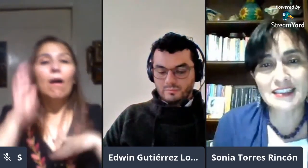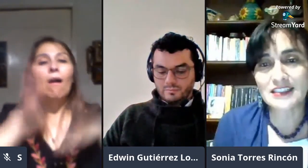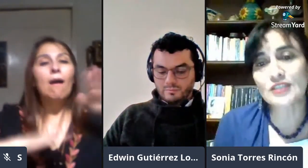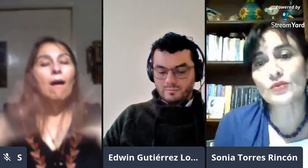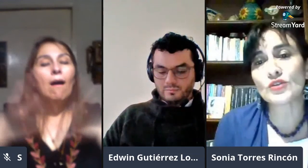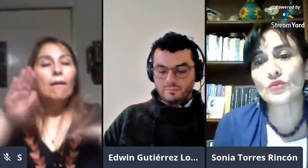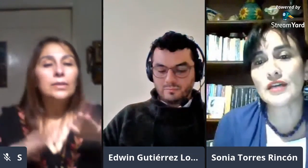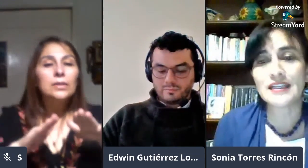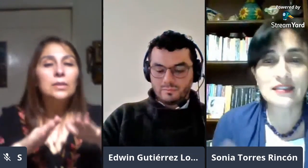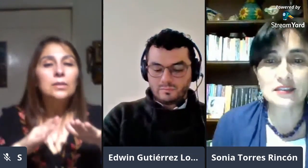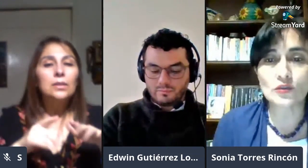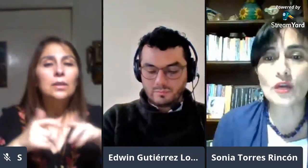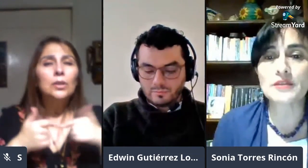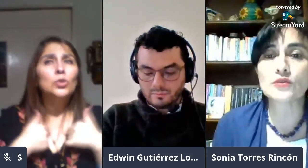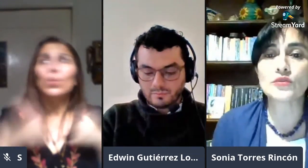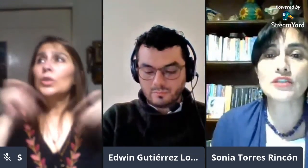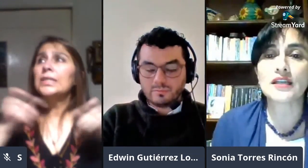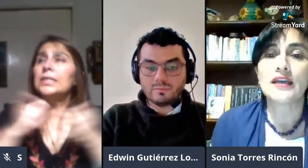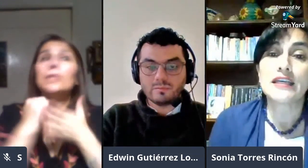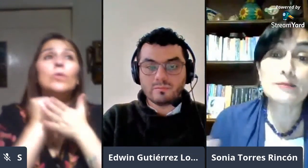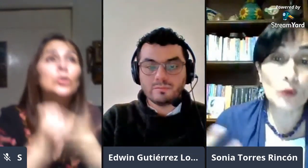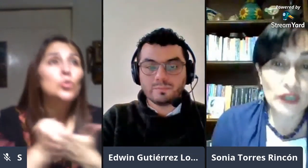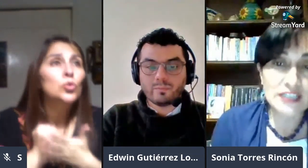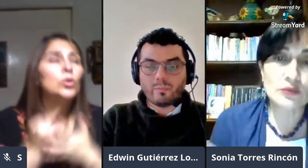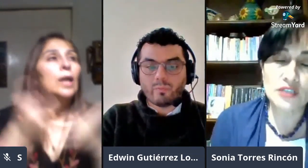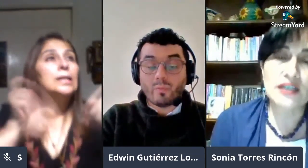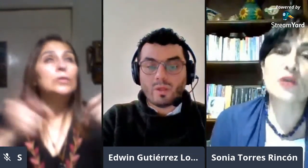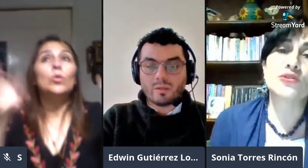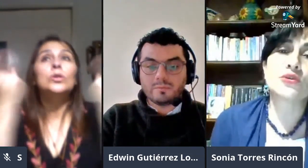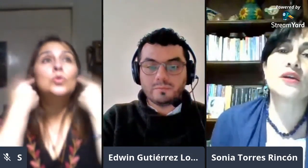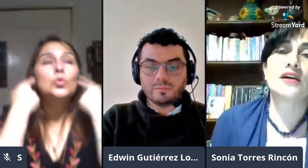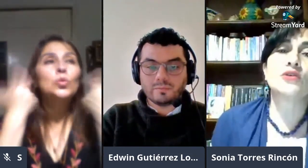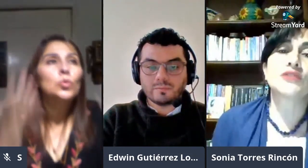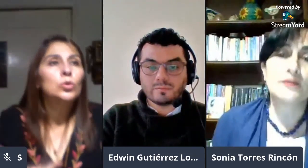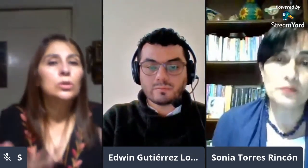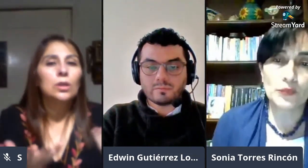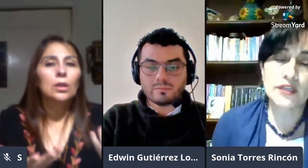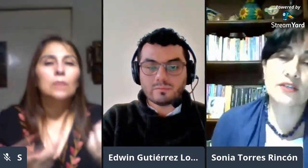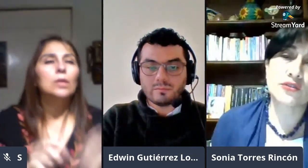el decir necesito ayuda, necesito que me escuchen y poder escuchar